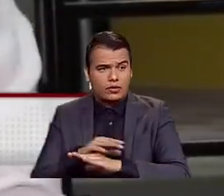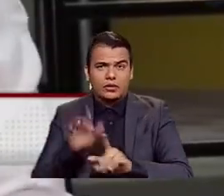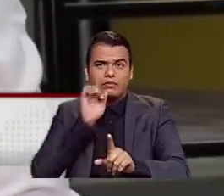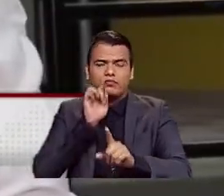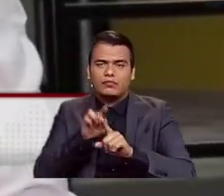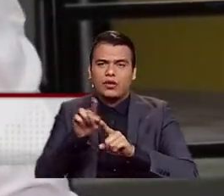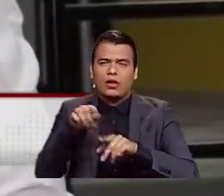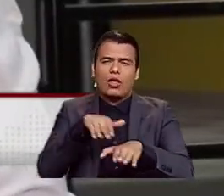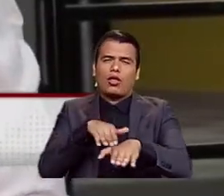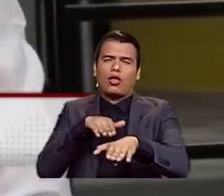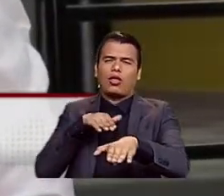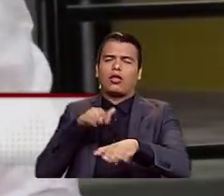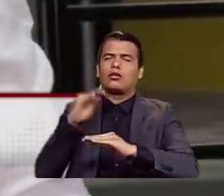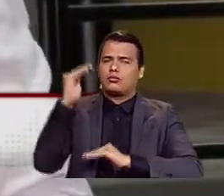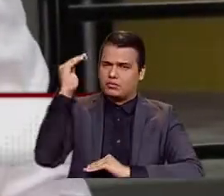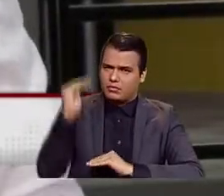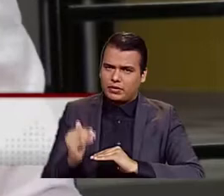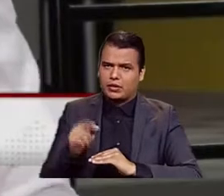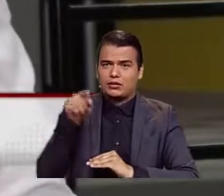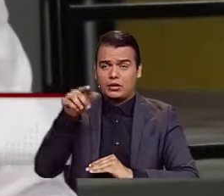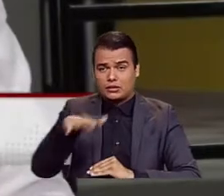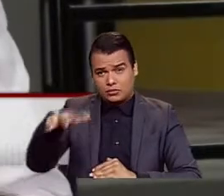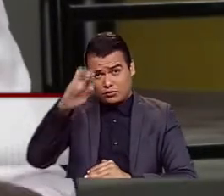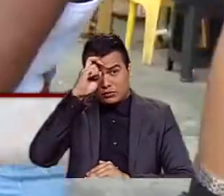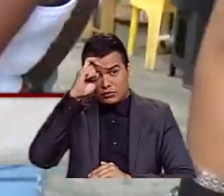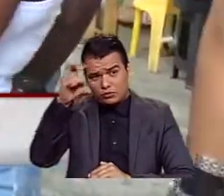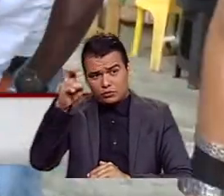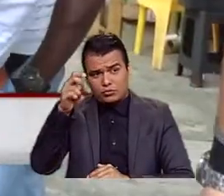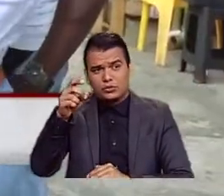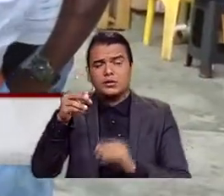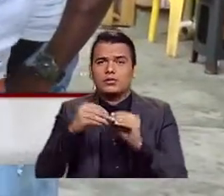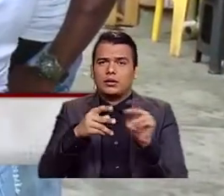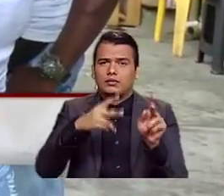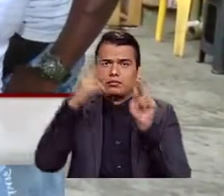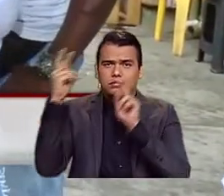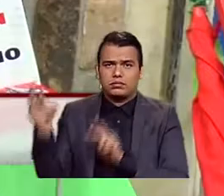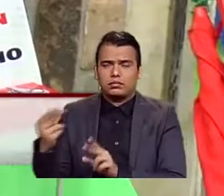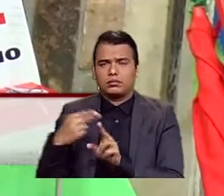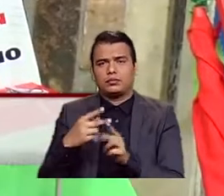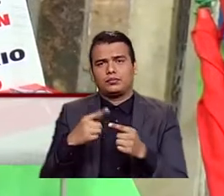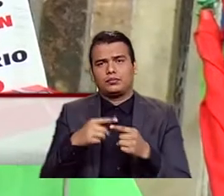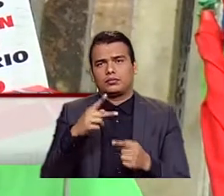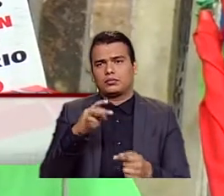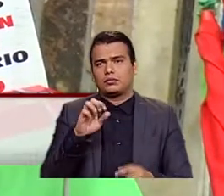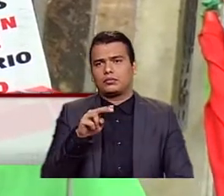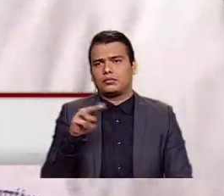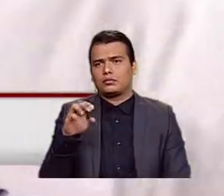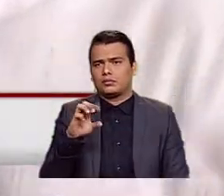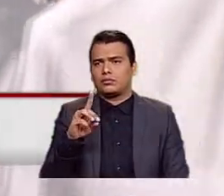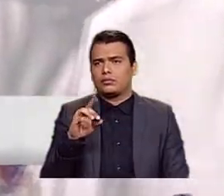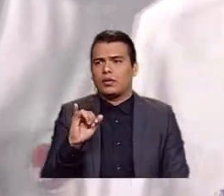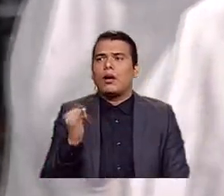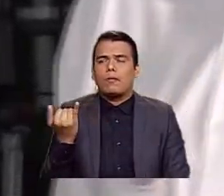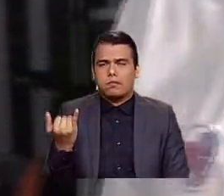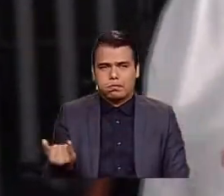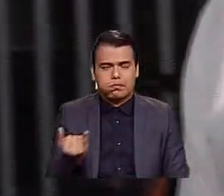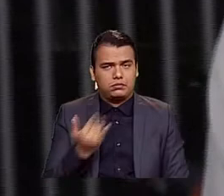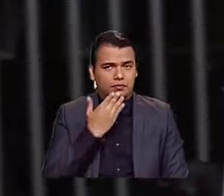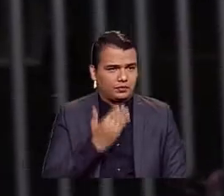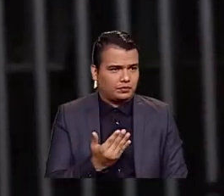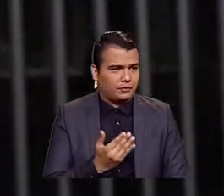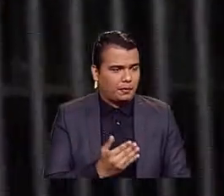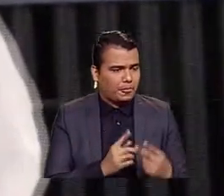desembotellar la zona norte con el puente de Kennedy y Los Álamos. Muchísimas gracias, Martín Sánchez.